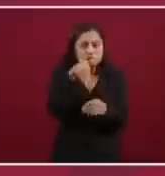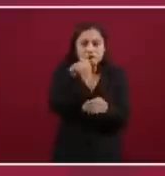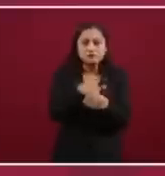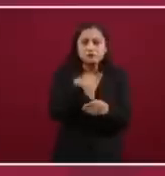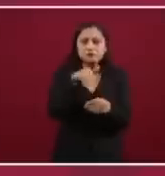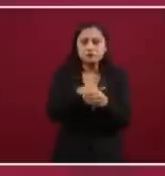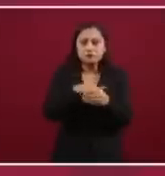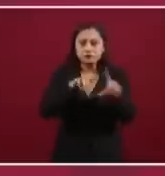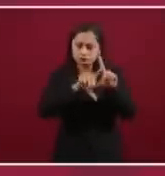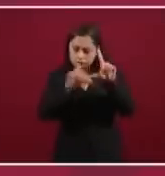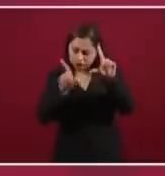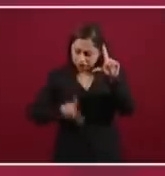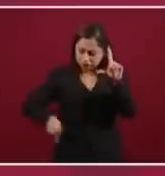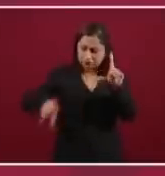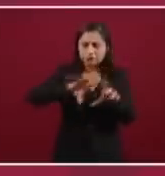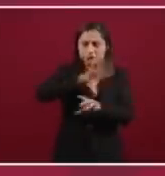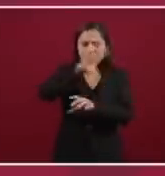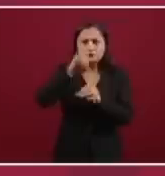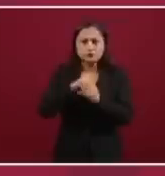republicana,